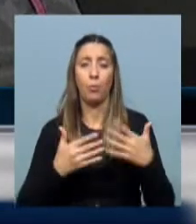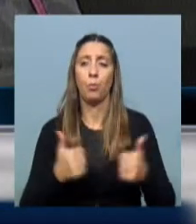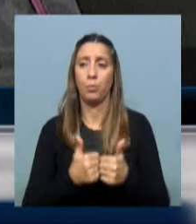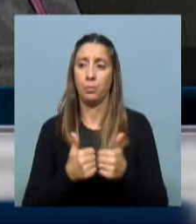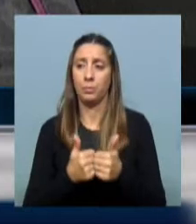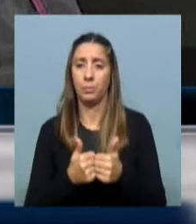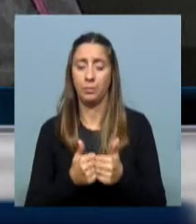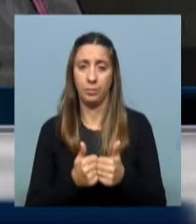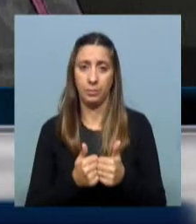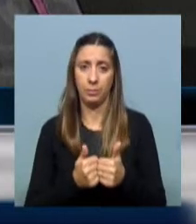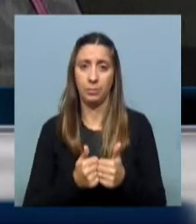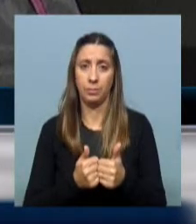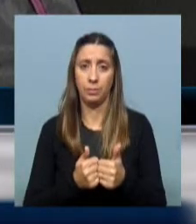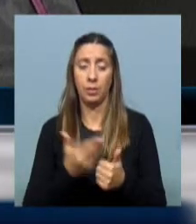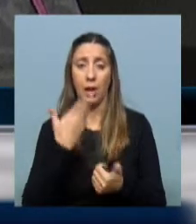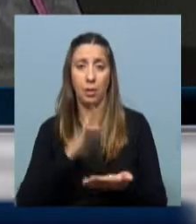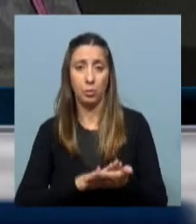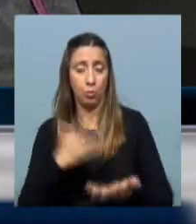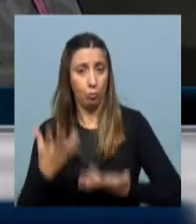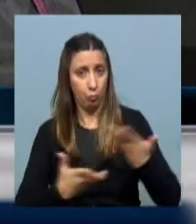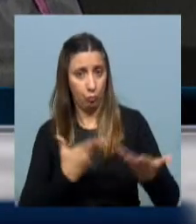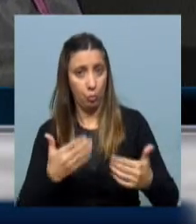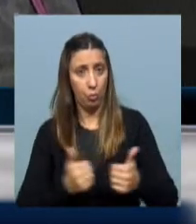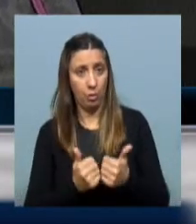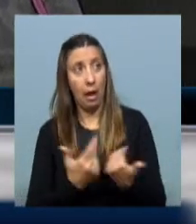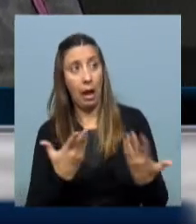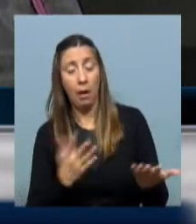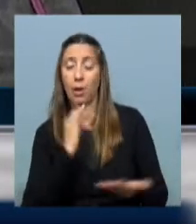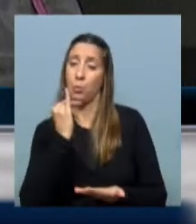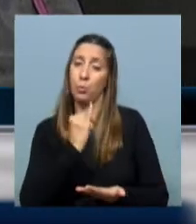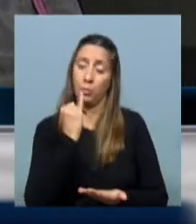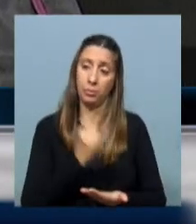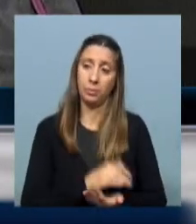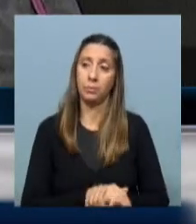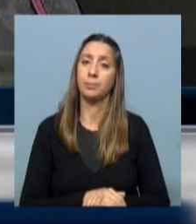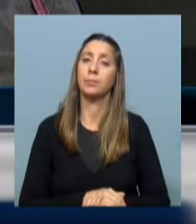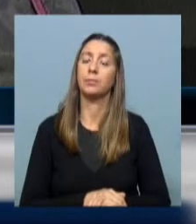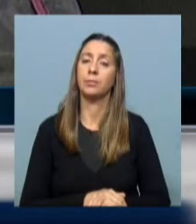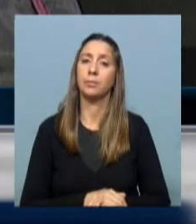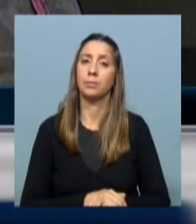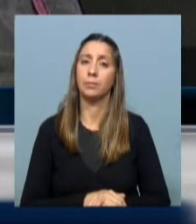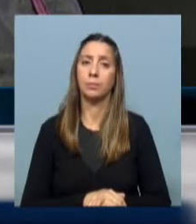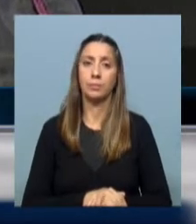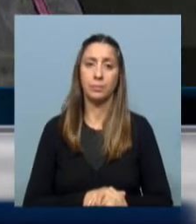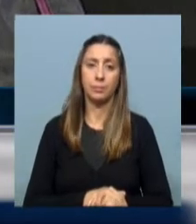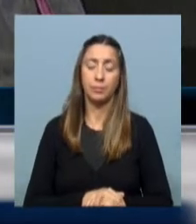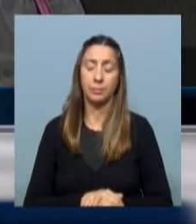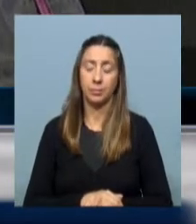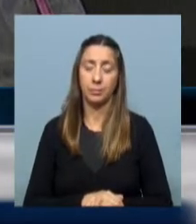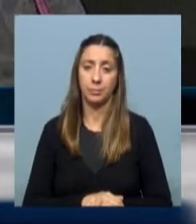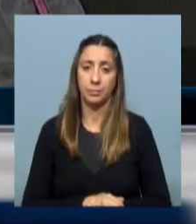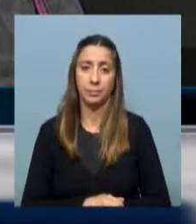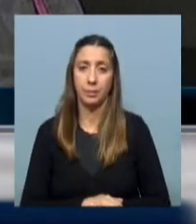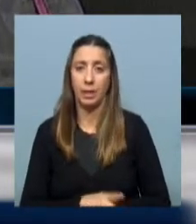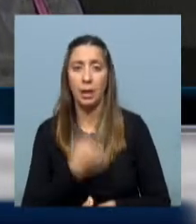controlado, nosotros hablamos de fuego controlado, y quizás al transmitir la novedad a nuestros superiores, quedó